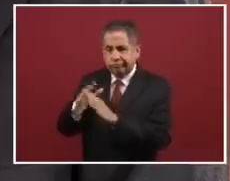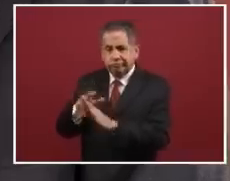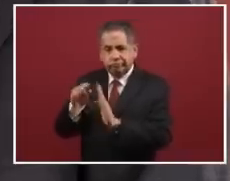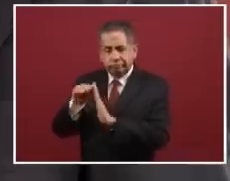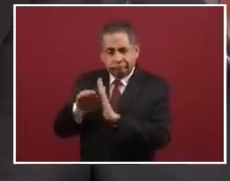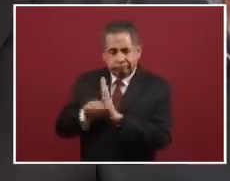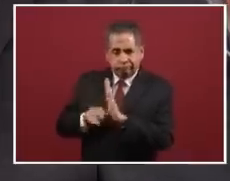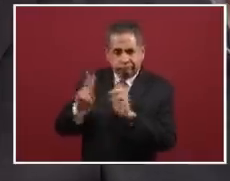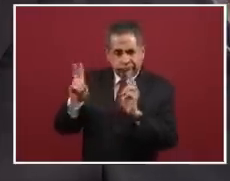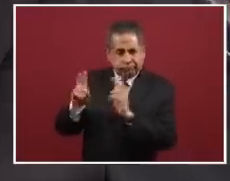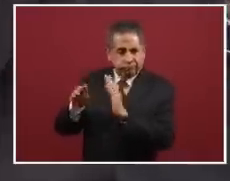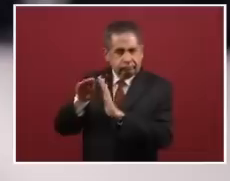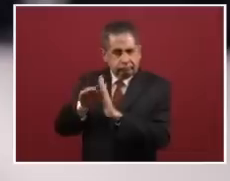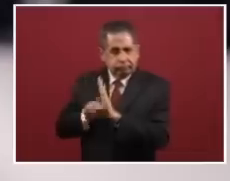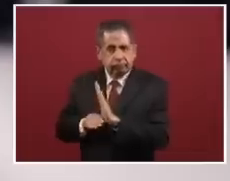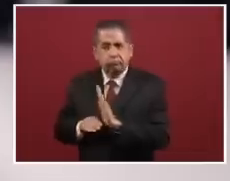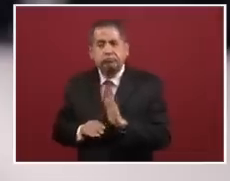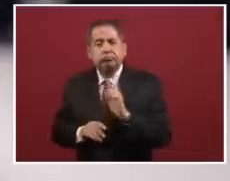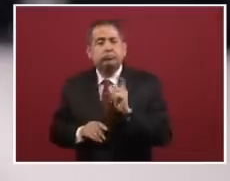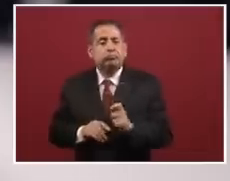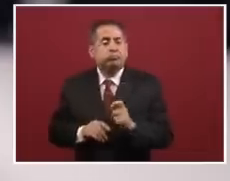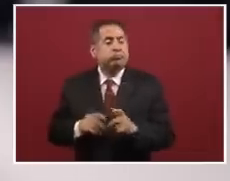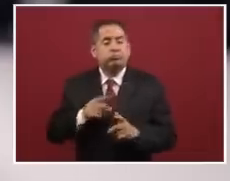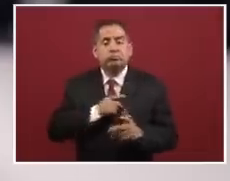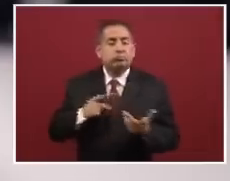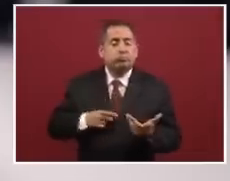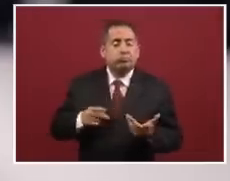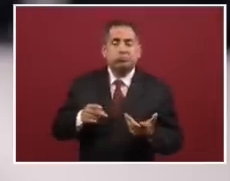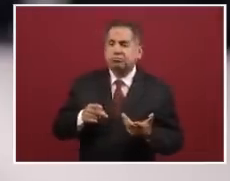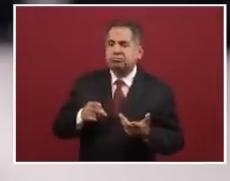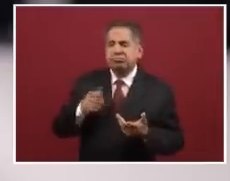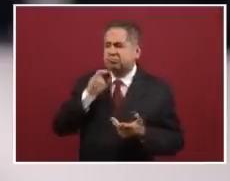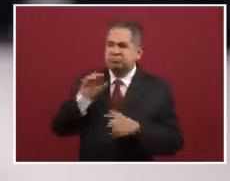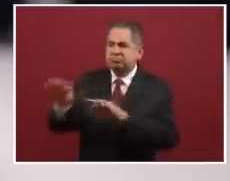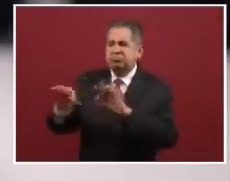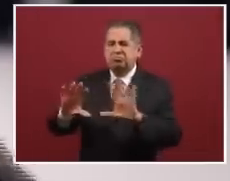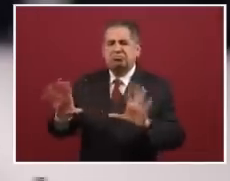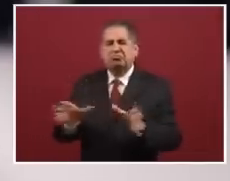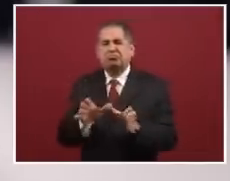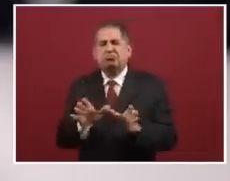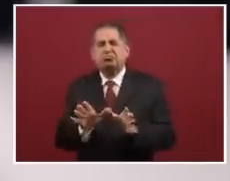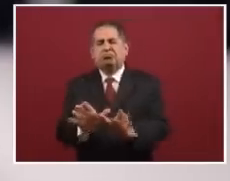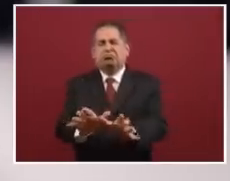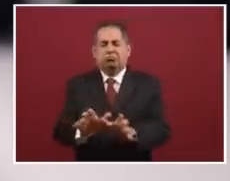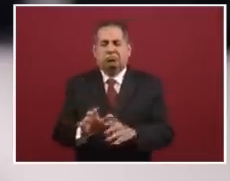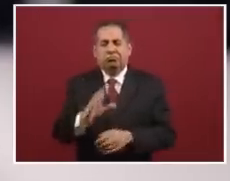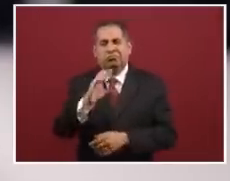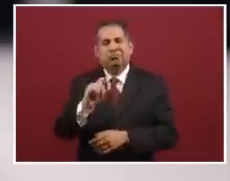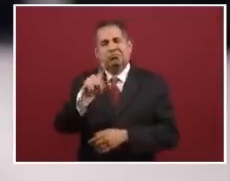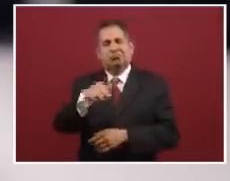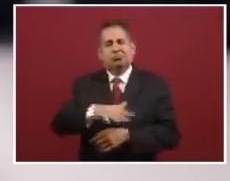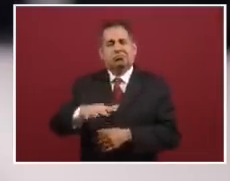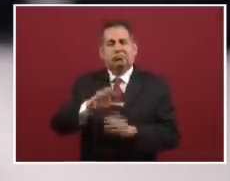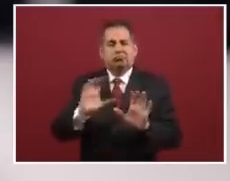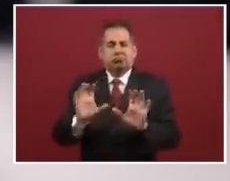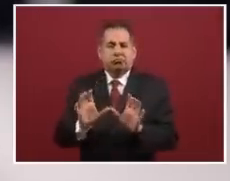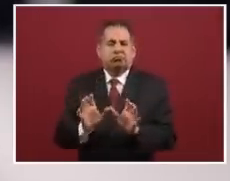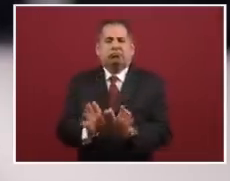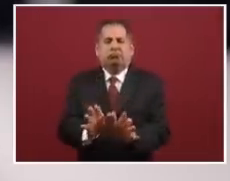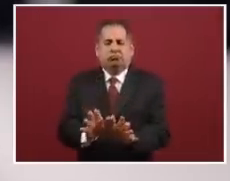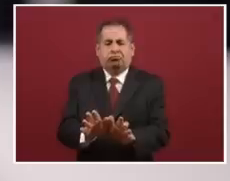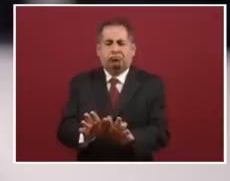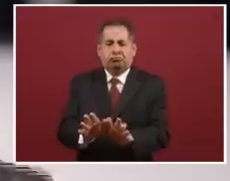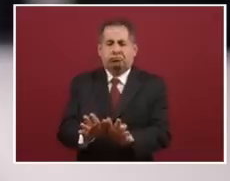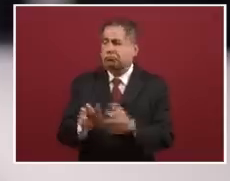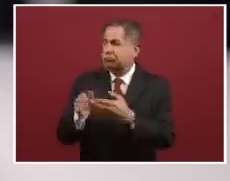en el tema migratorio, debería de haber colonias confinadas de centroamericanos, y sí